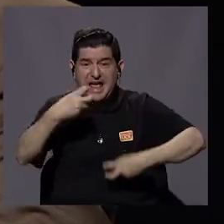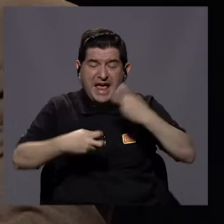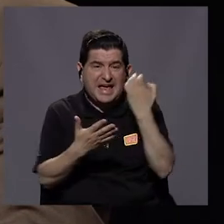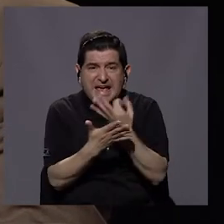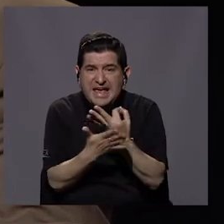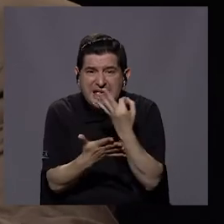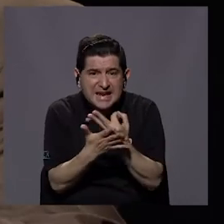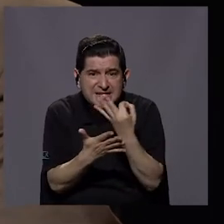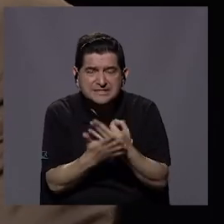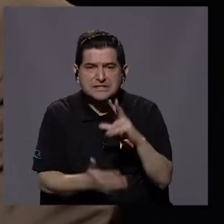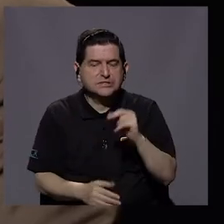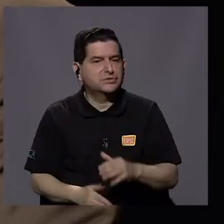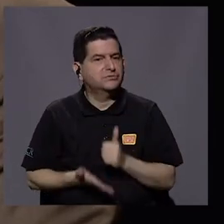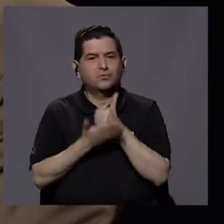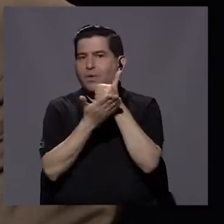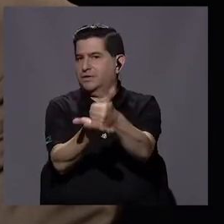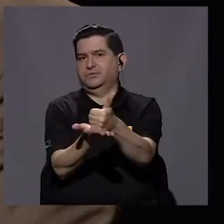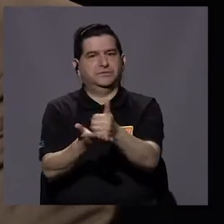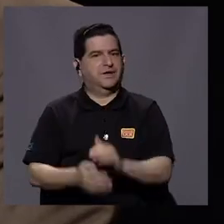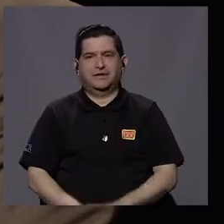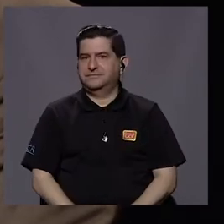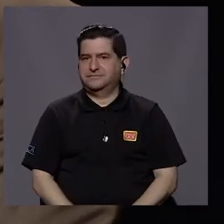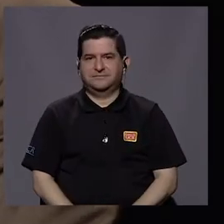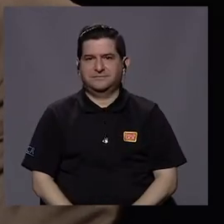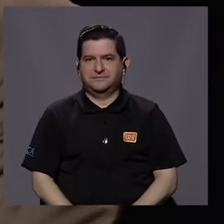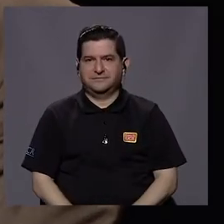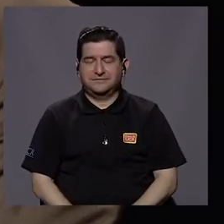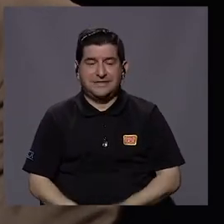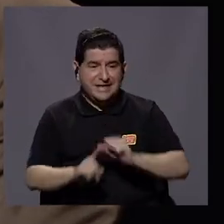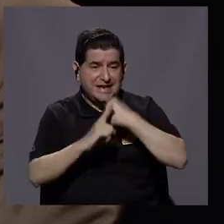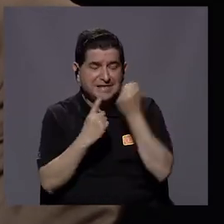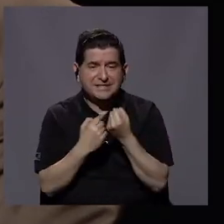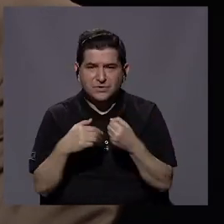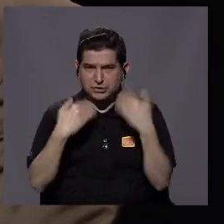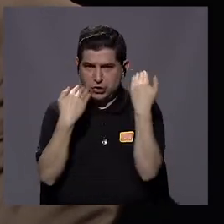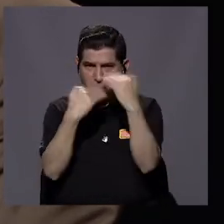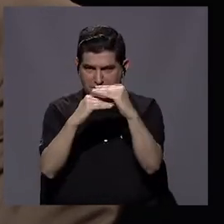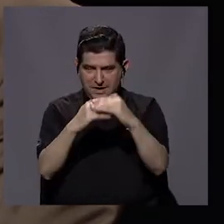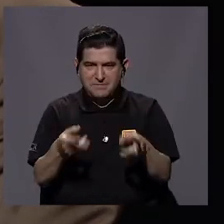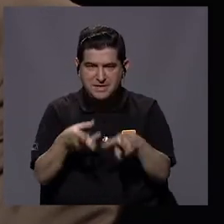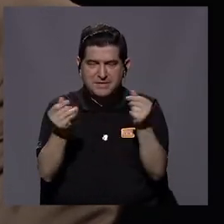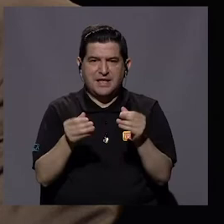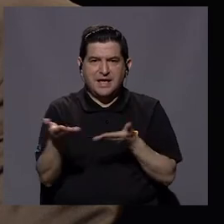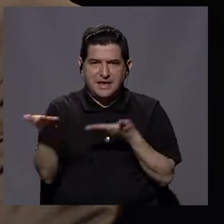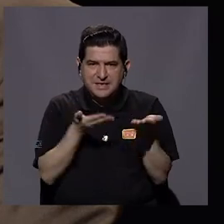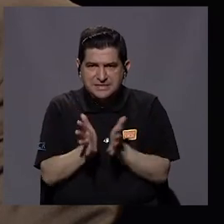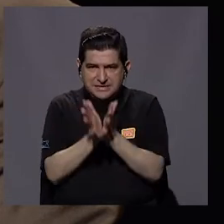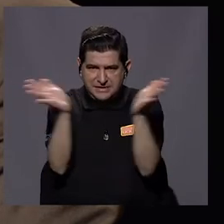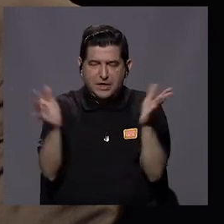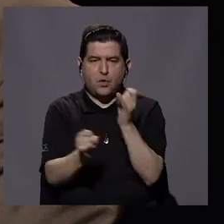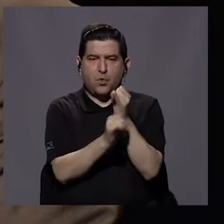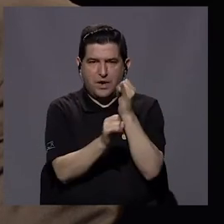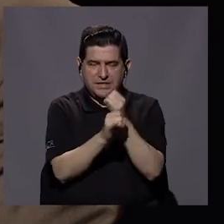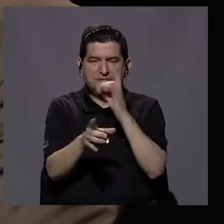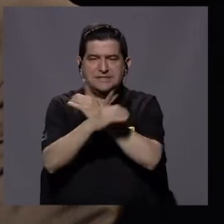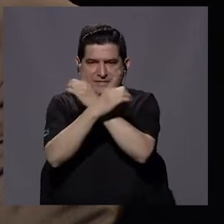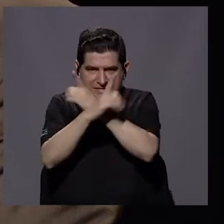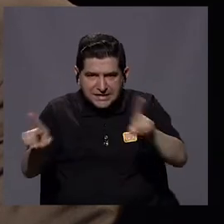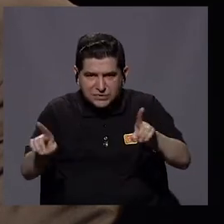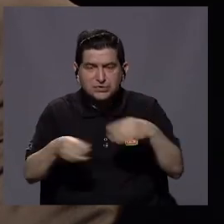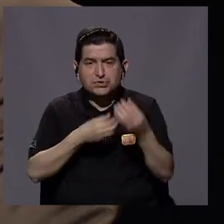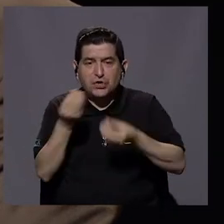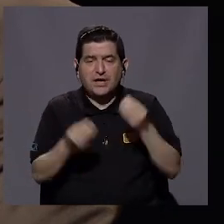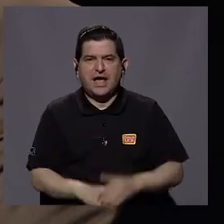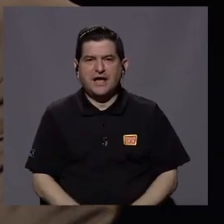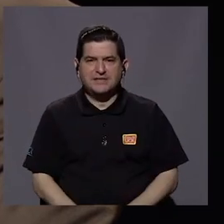financieras que no nos dan, digamos, mayor luz. ¿Por qué? Porque la contracción del gasto en los servicios públicos o en institucionalidad